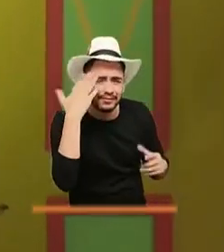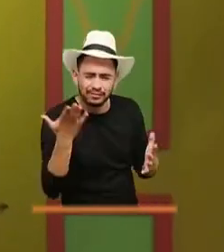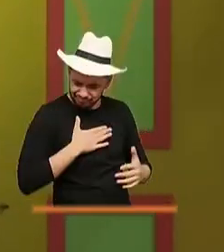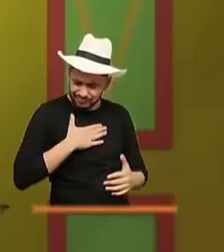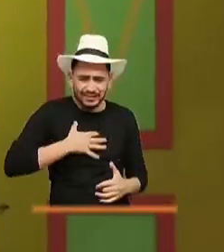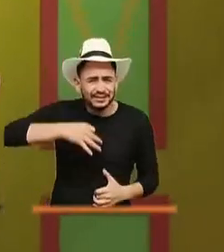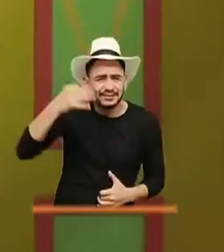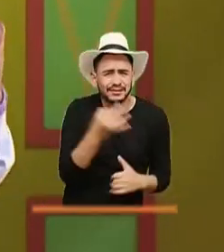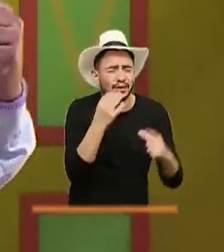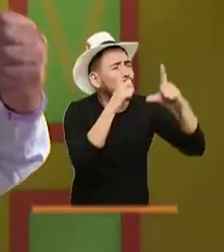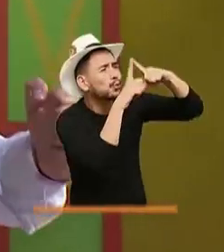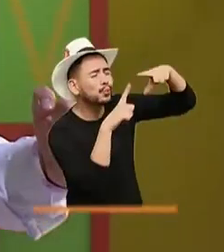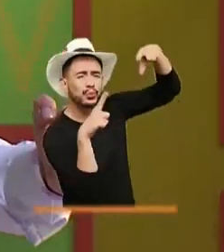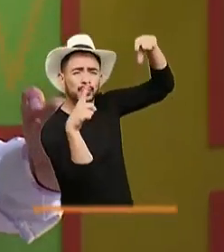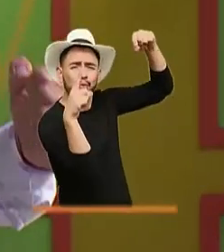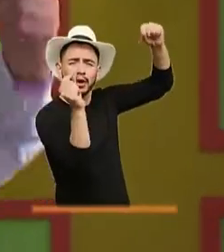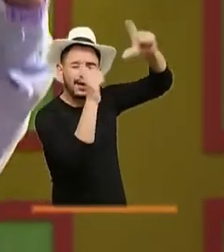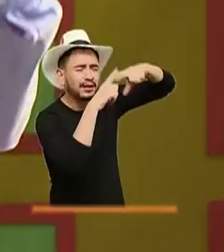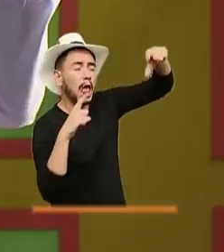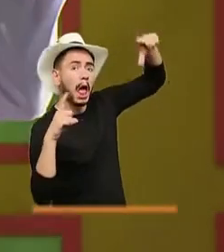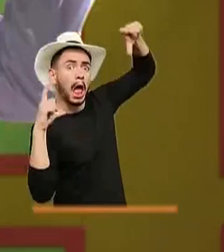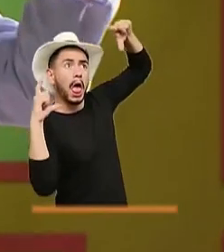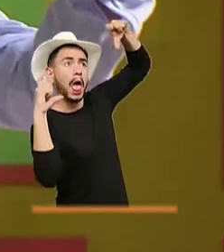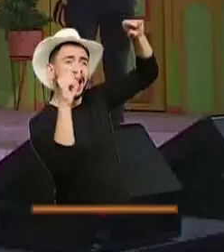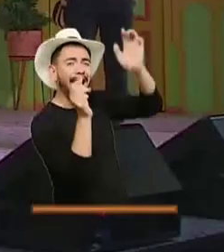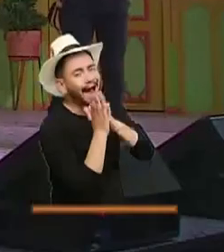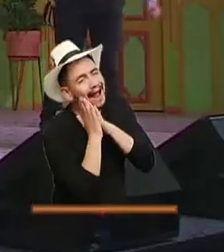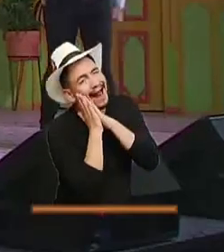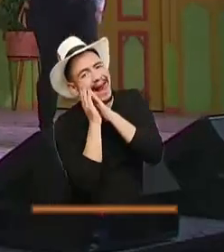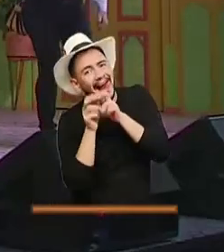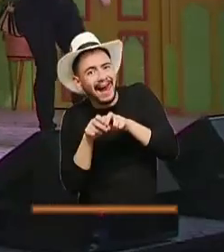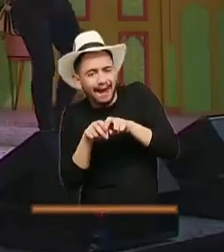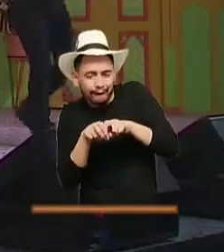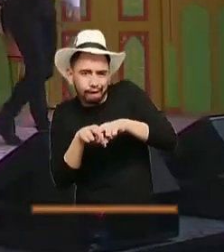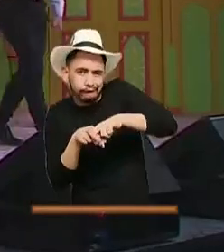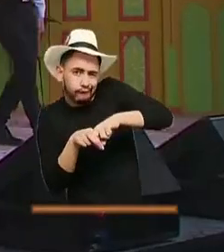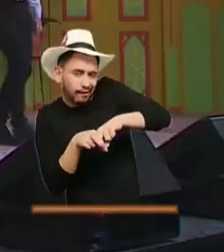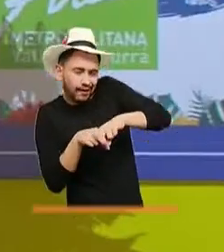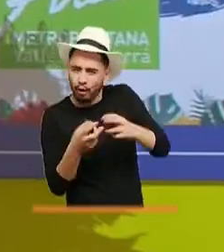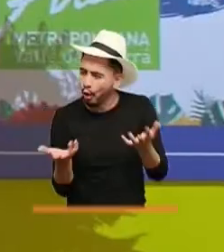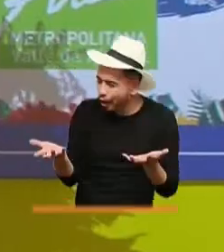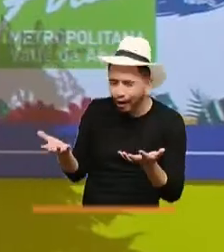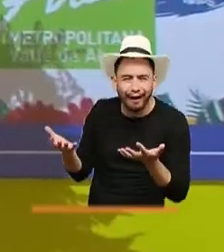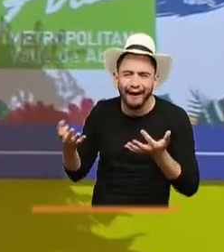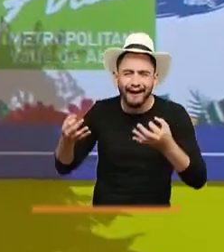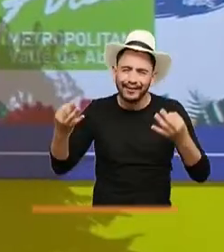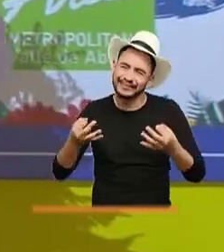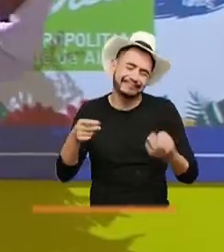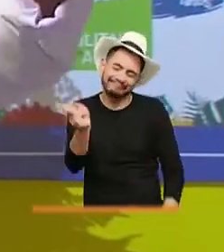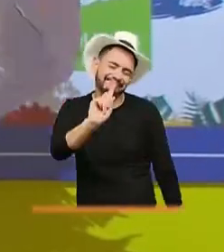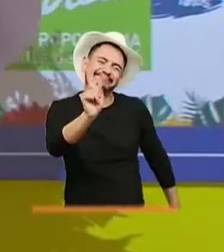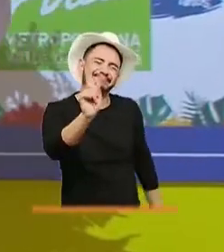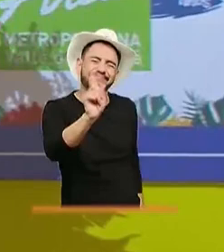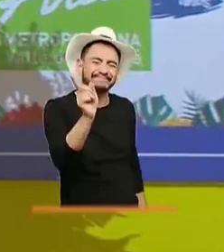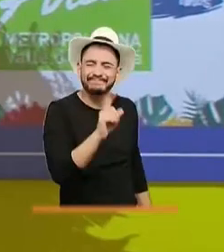luna llena pa' dormir entrepiernado. Totalmente se equivoca, en